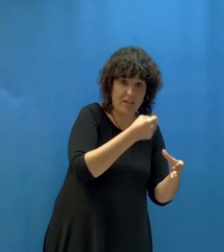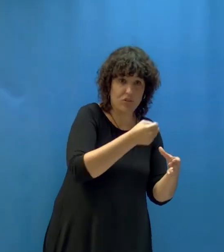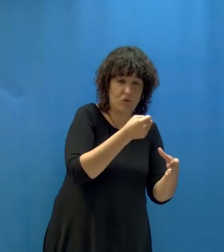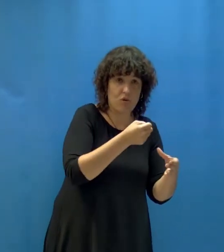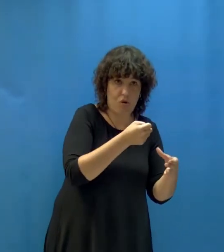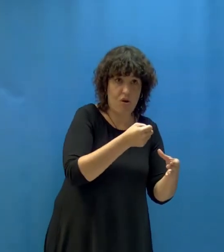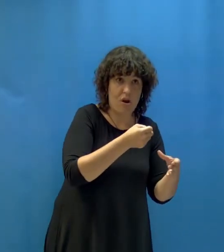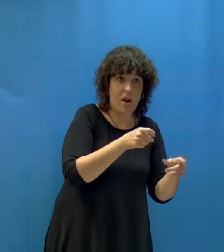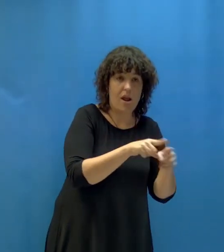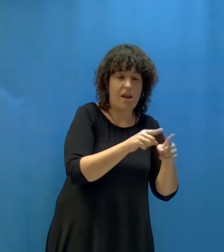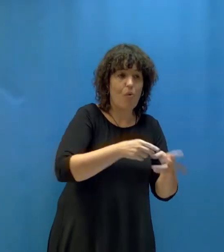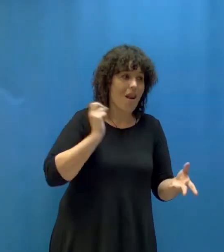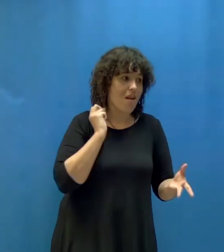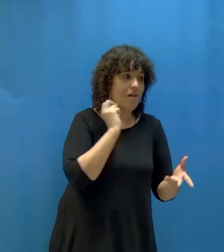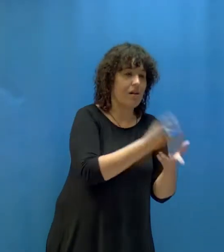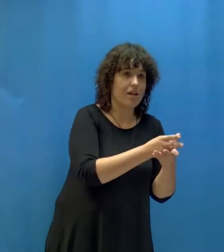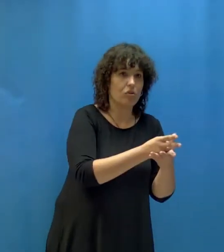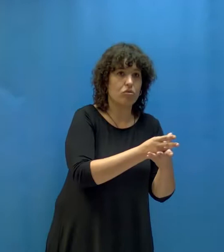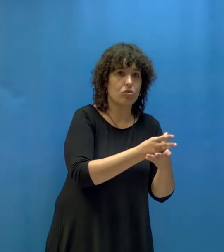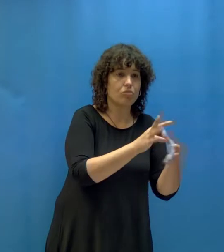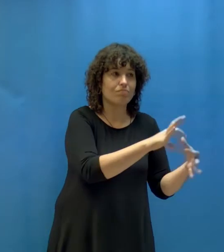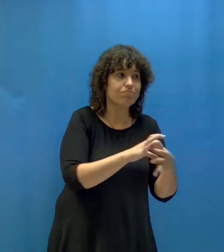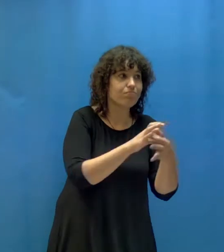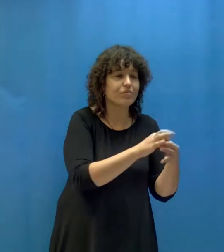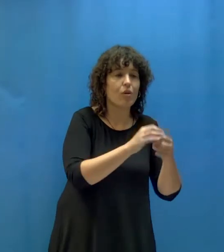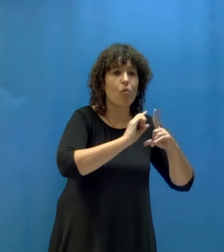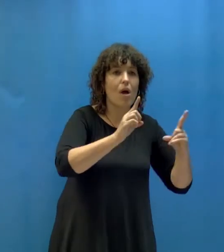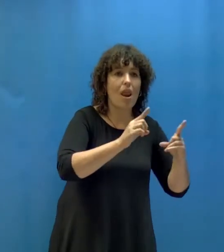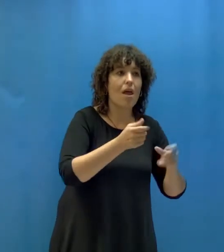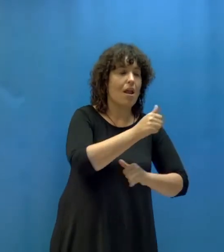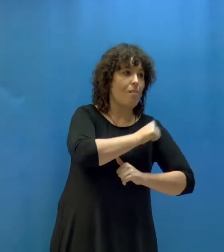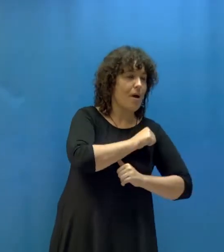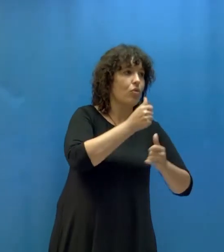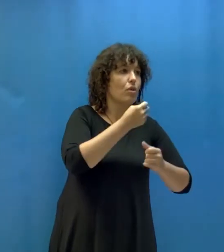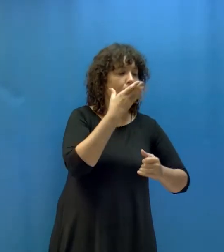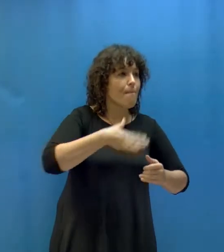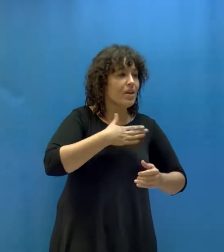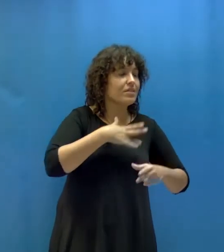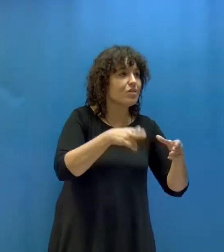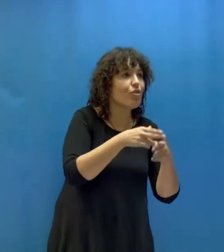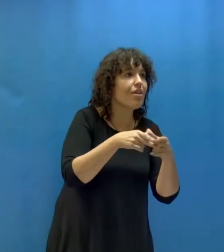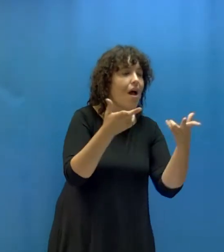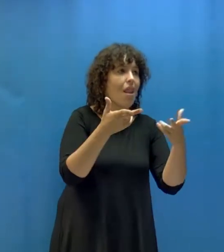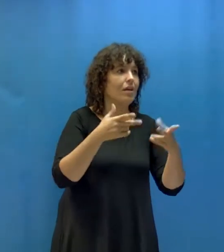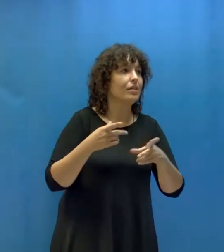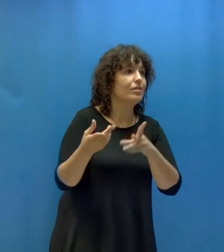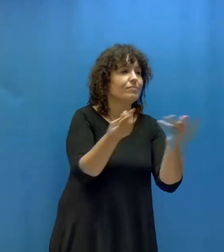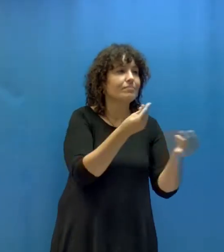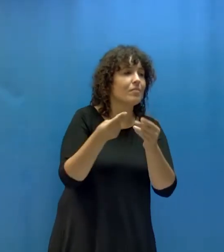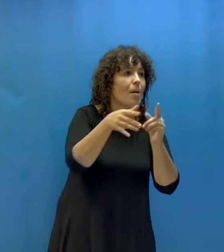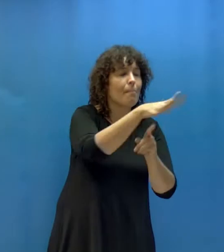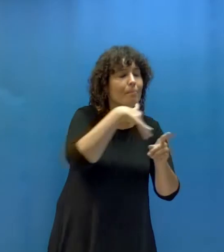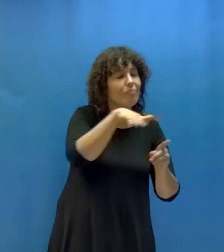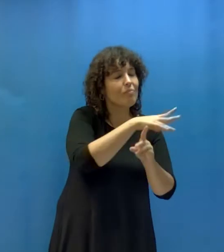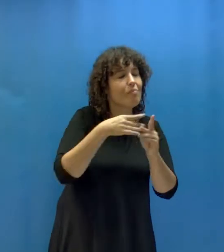mayoría: la economía, el paro, el bienestar social, el medio ambiente. Pero del político borrego dice